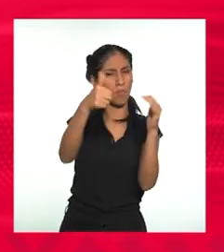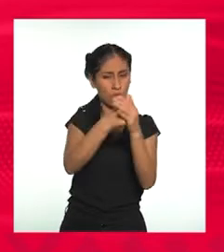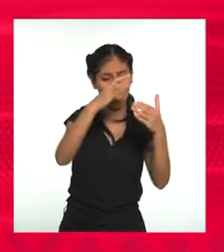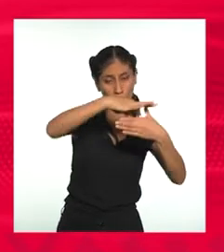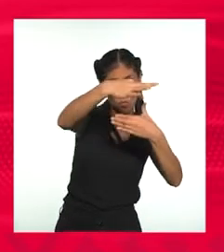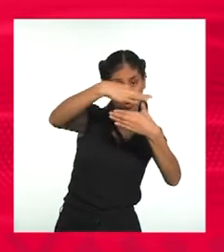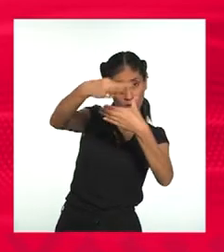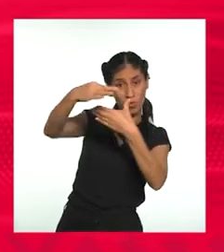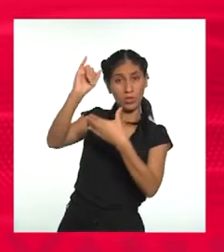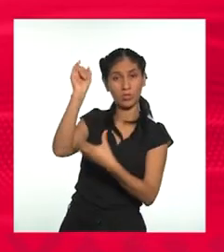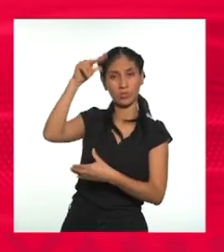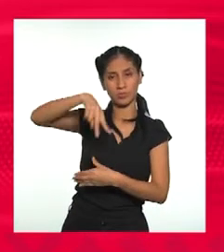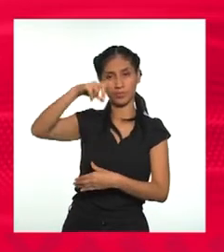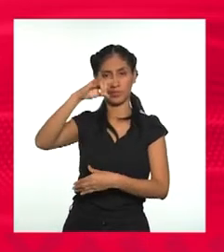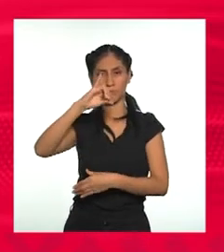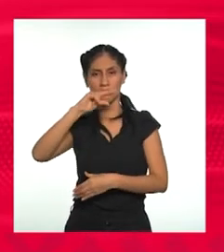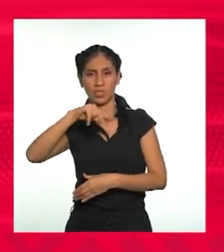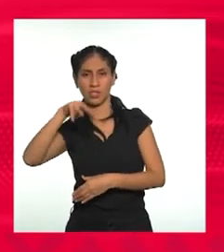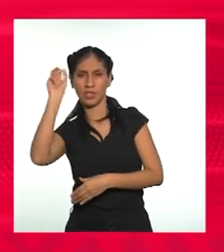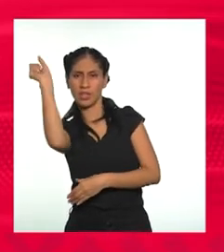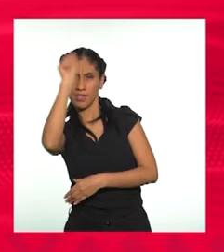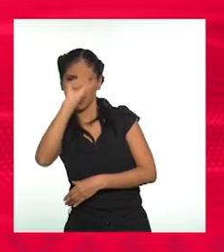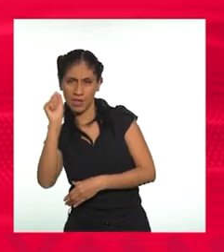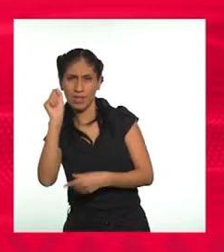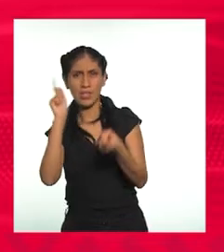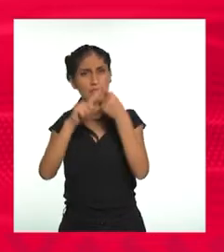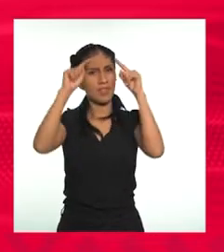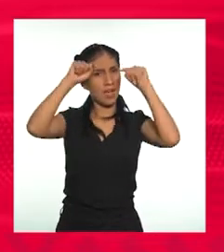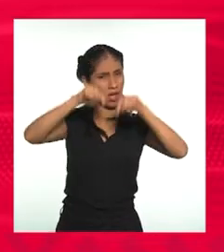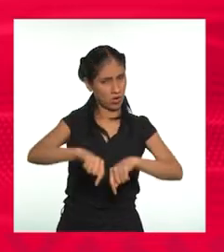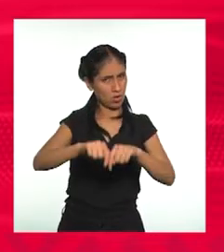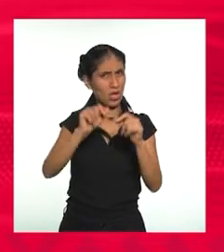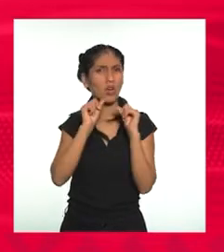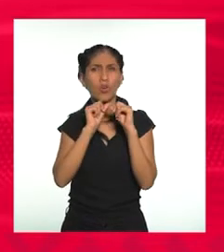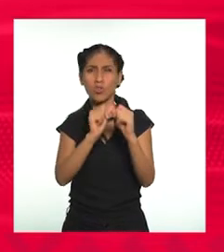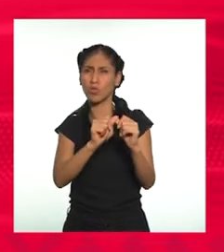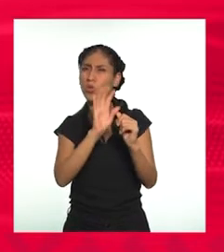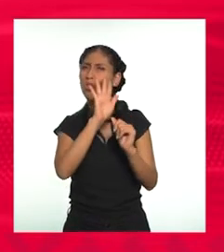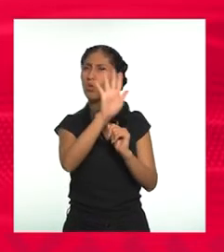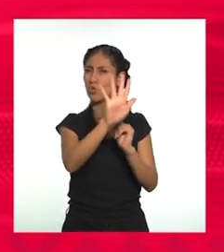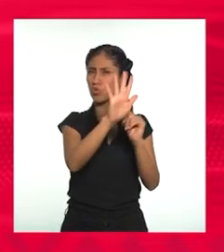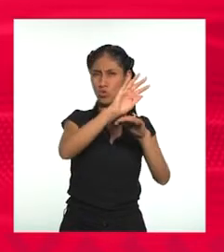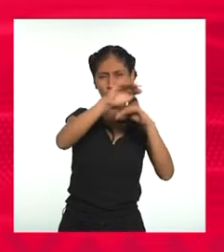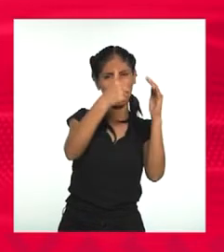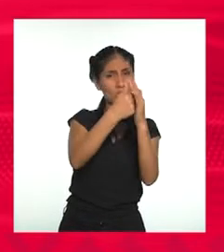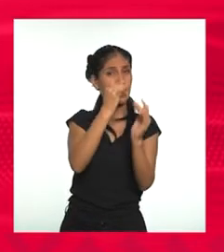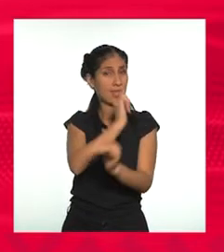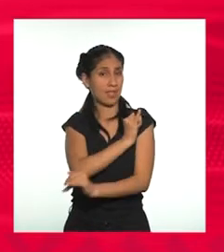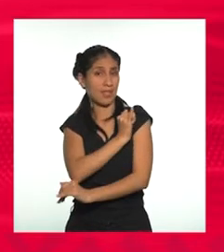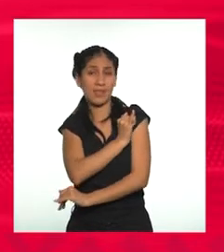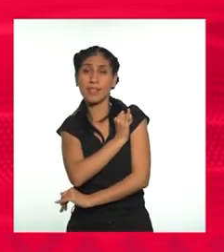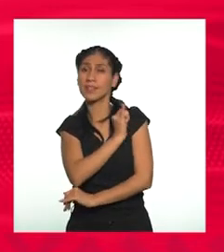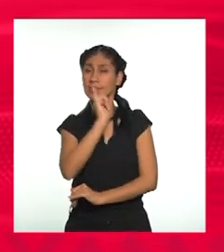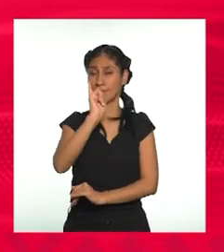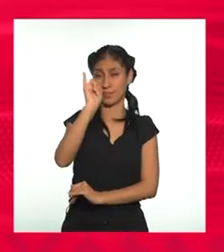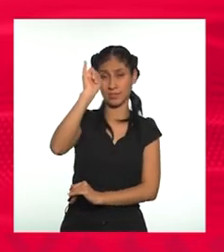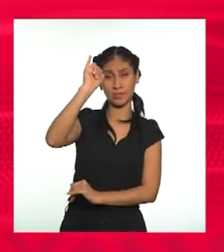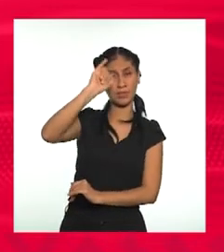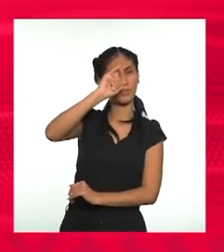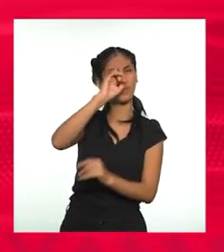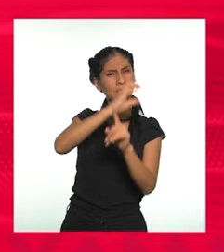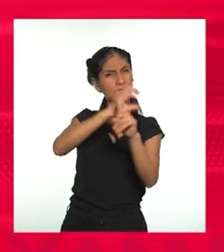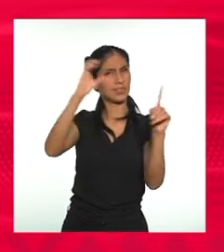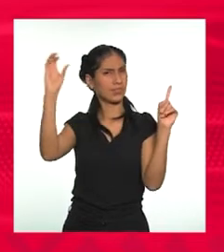como pueblos indígenas y conservan todas o parte de las propias formas o instituciones